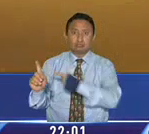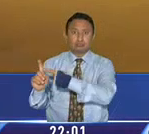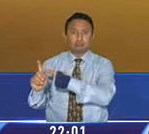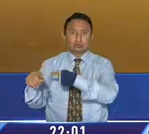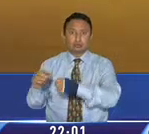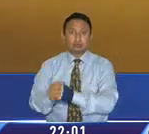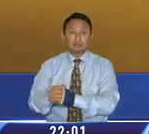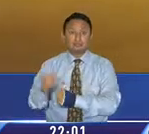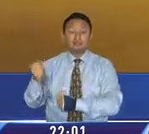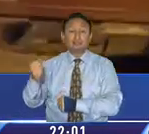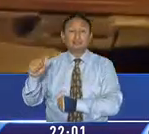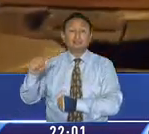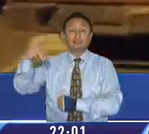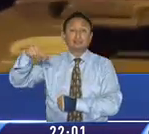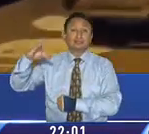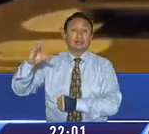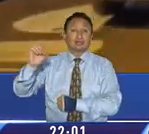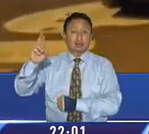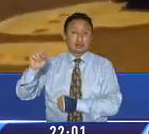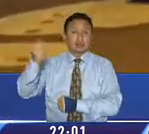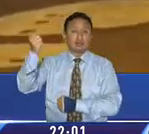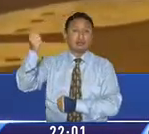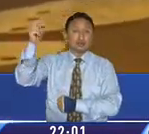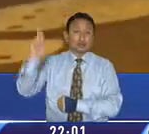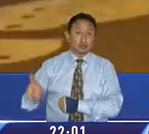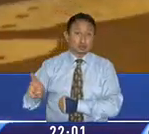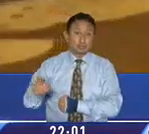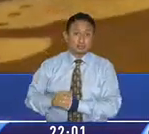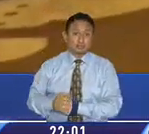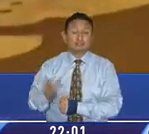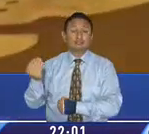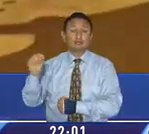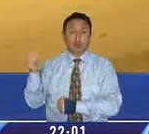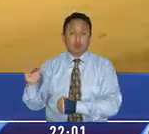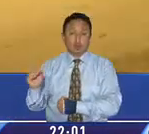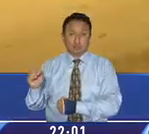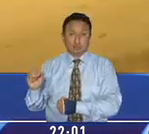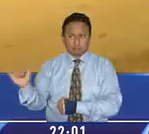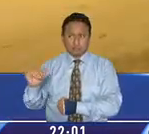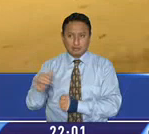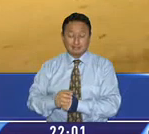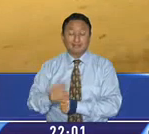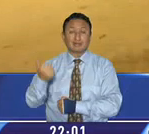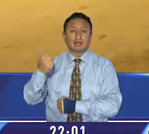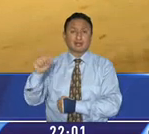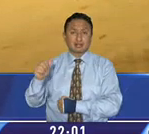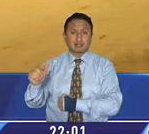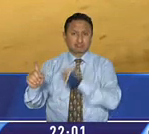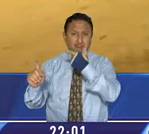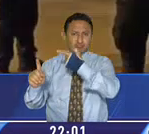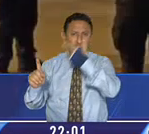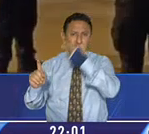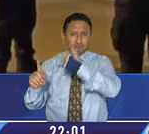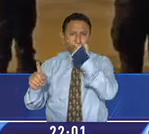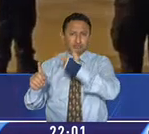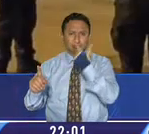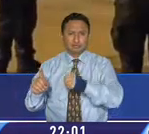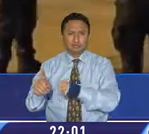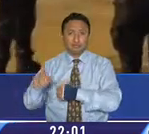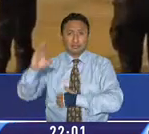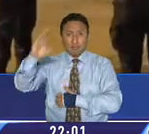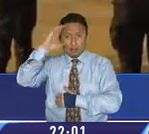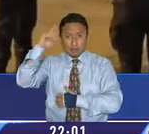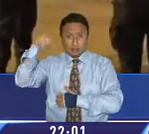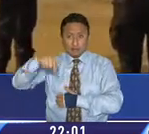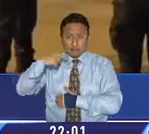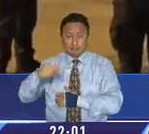sector de San Carlos, sur de Esmeraldas. Aquí un joven fue asesinado con al menos 10 impactos de proyectil. La policía indicó que a